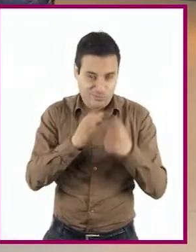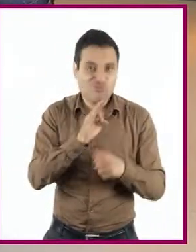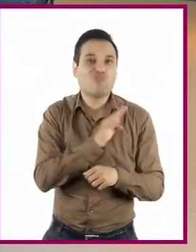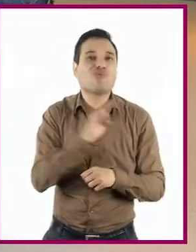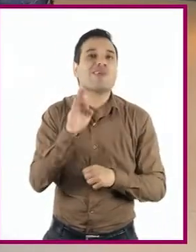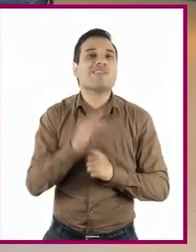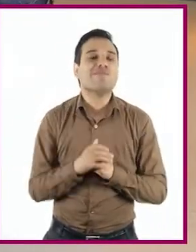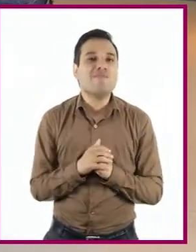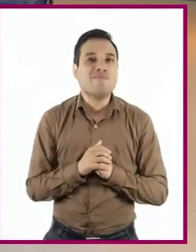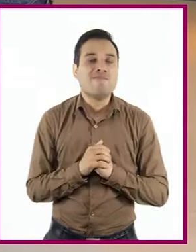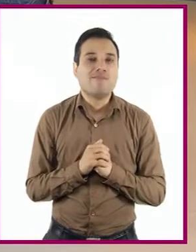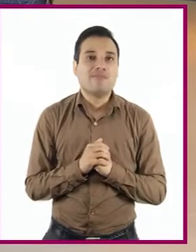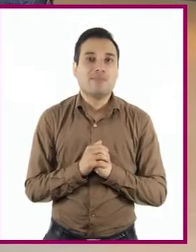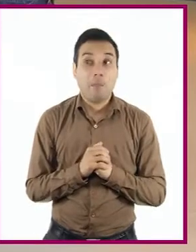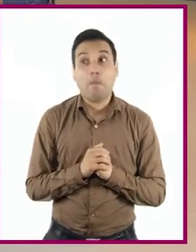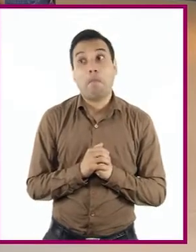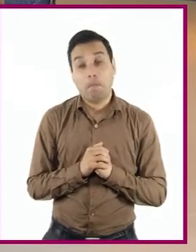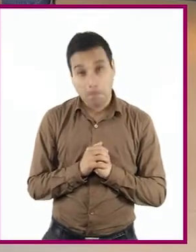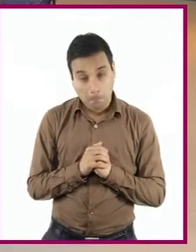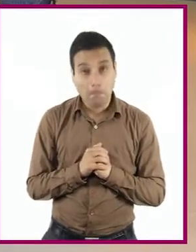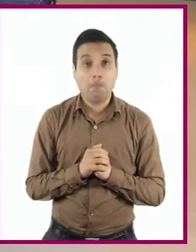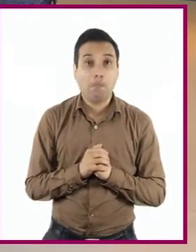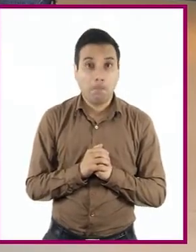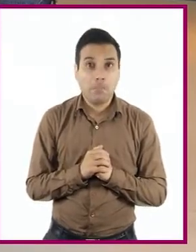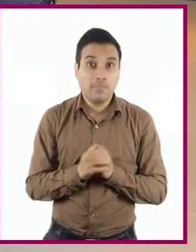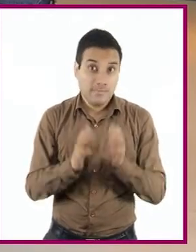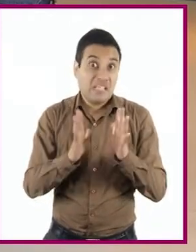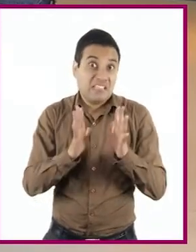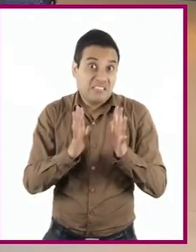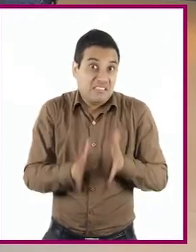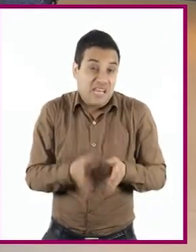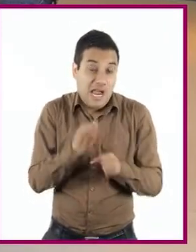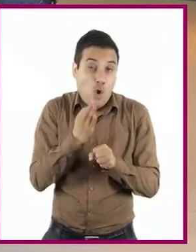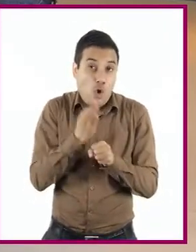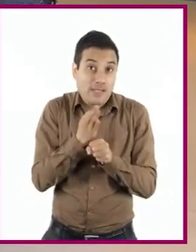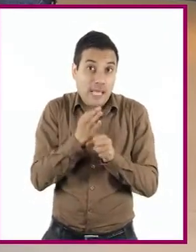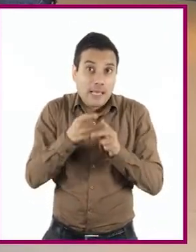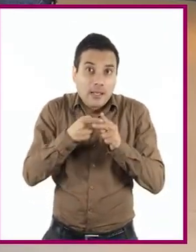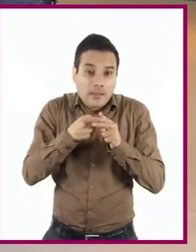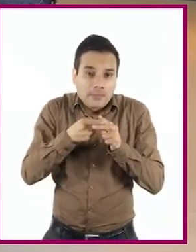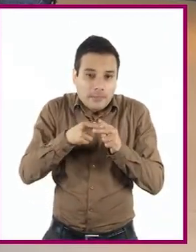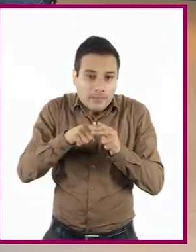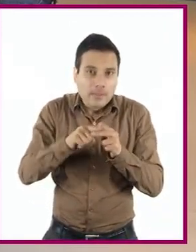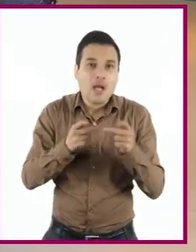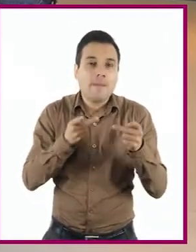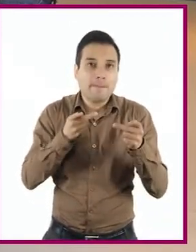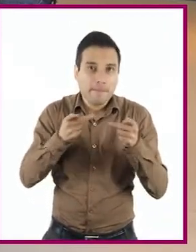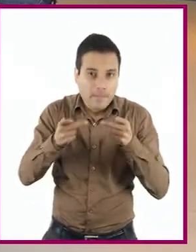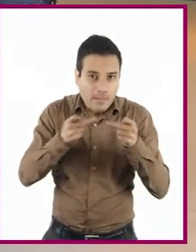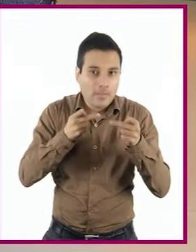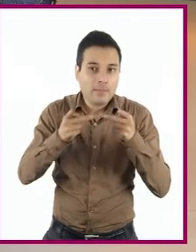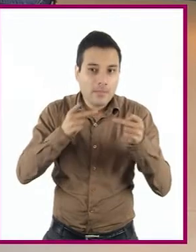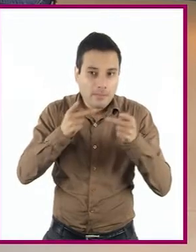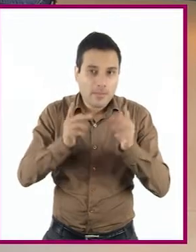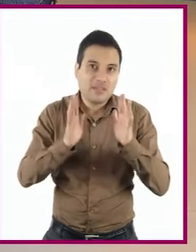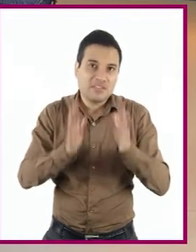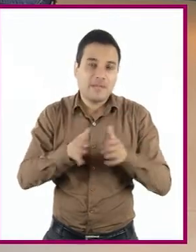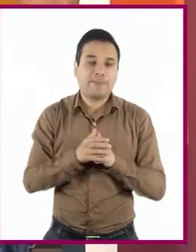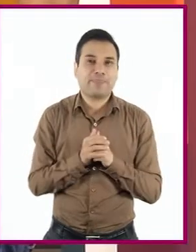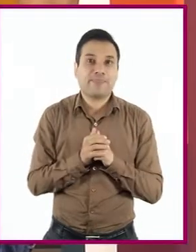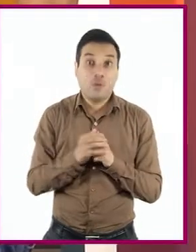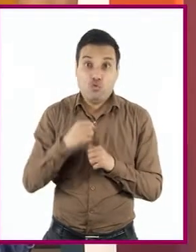vacaciones. Oh, muy bien. Eso ya está empezando, ¿no? Ya está empezando, pero es muy caro ahorita. Pero yo me